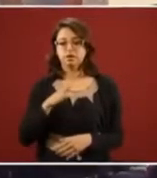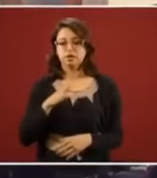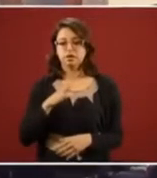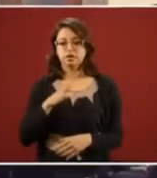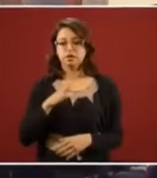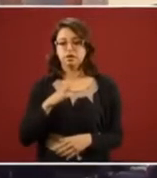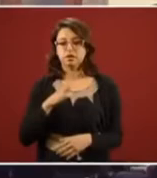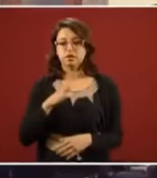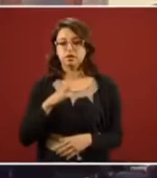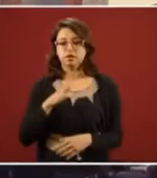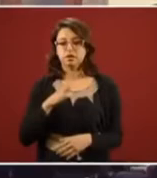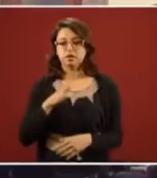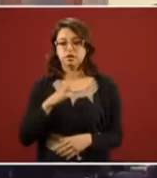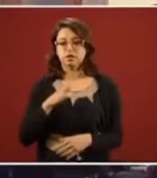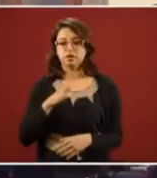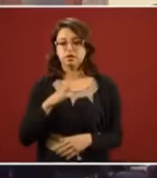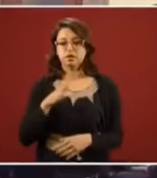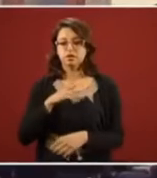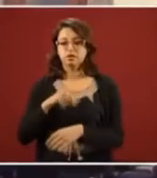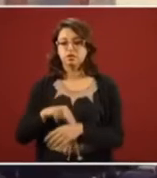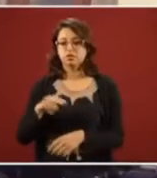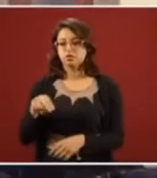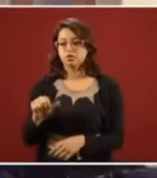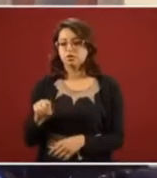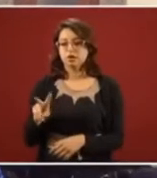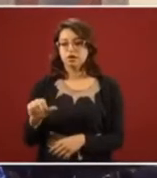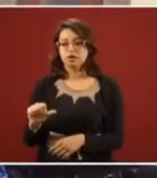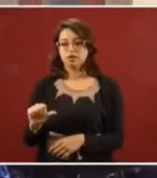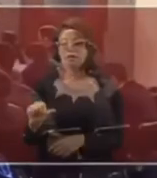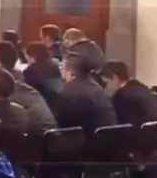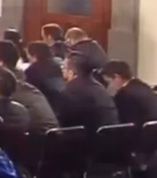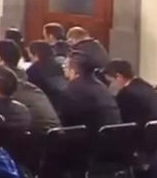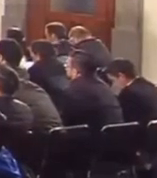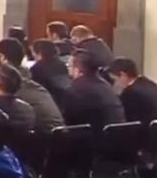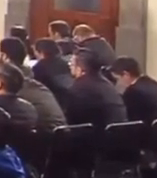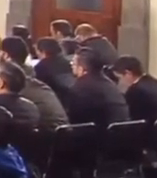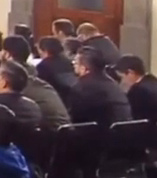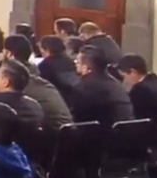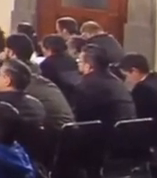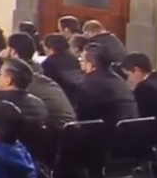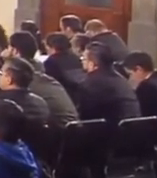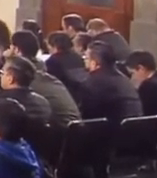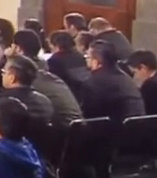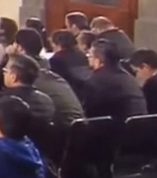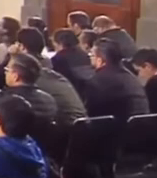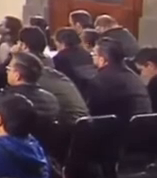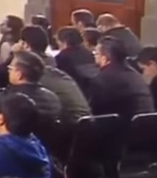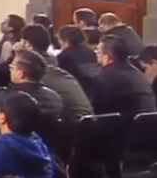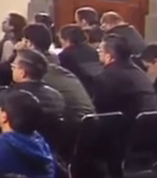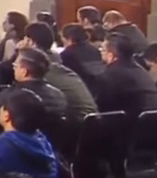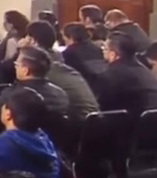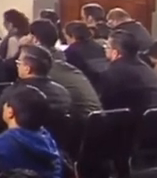doctor navales de er está el